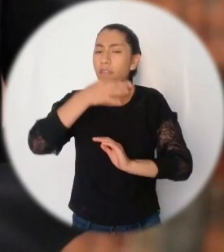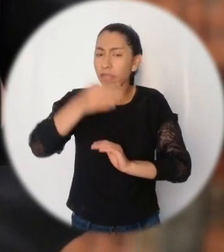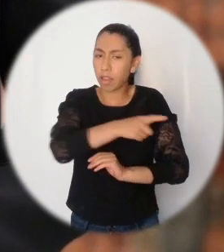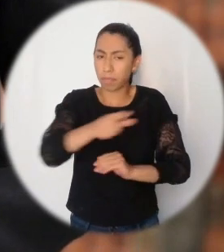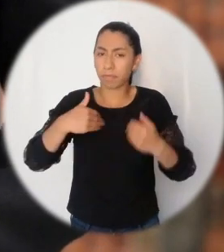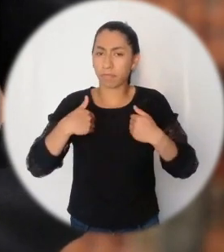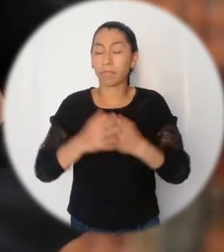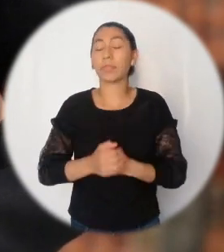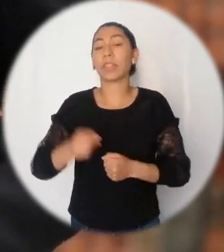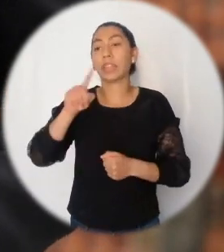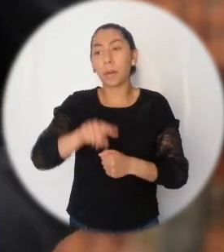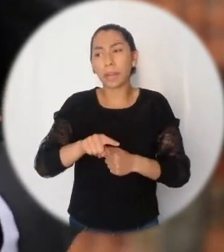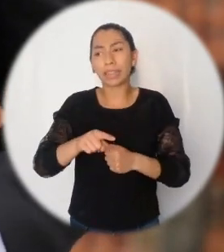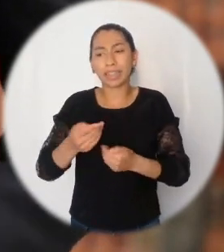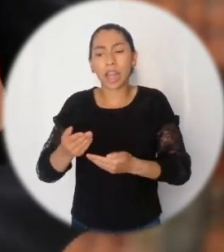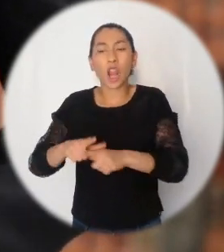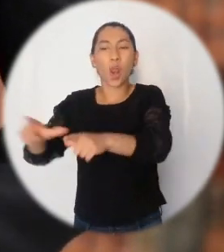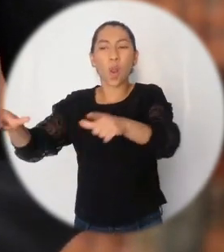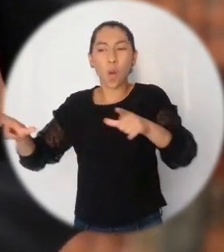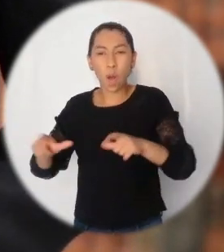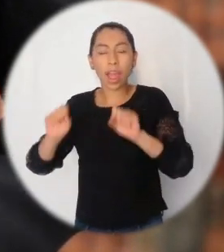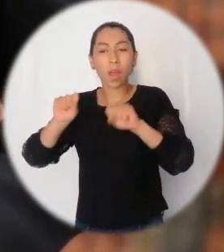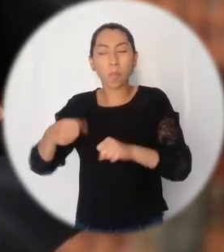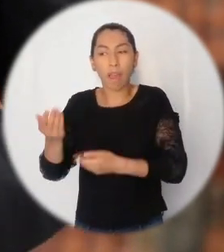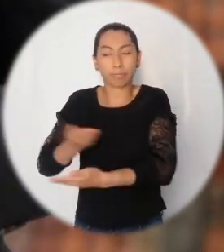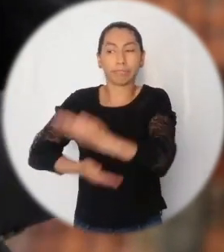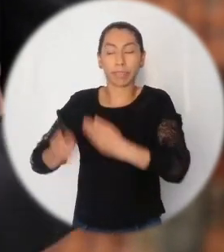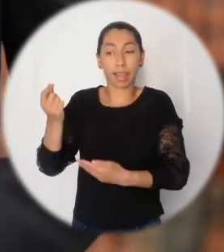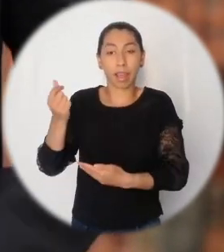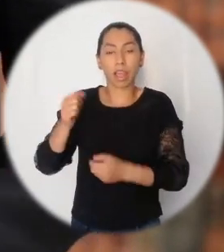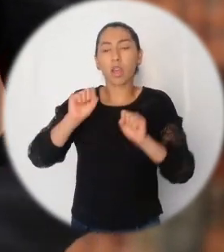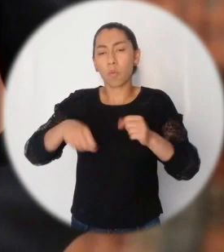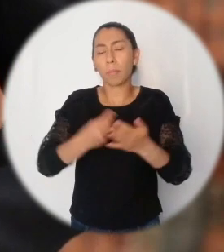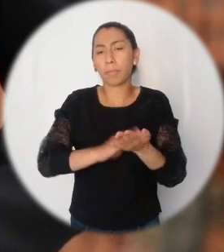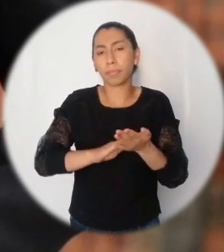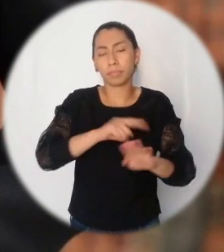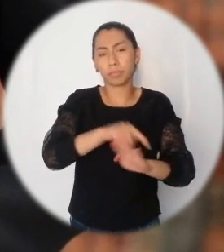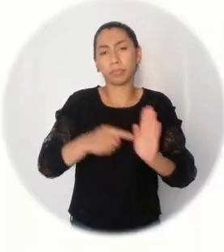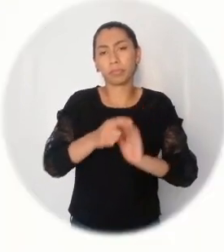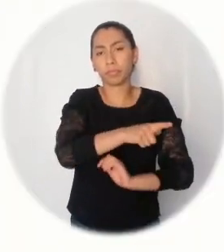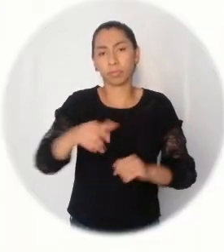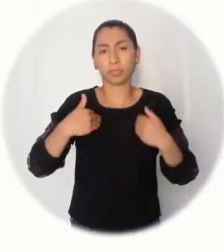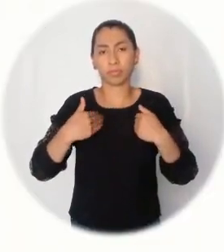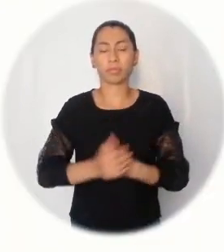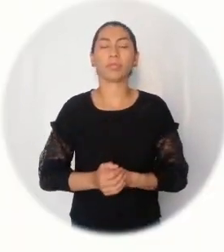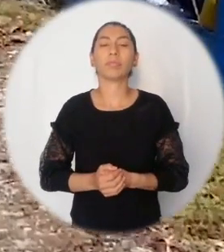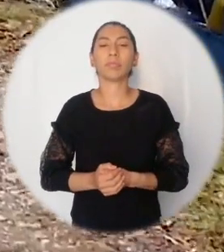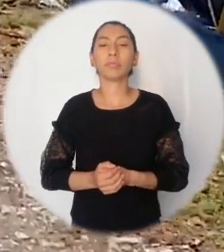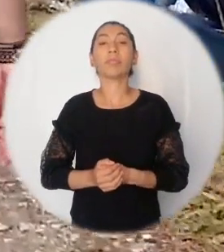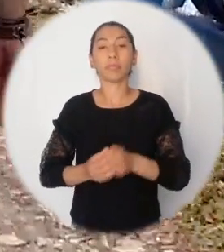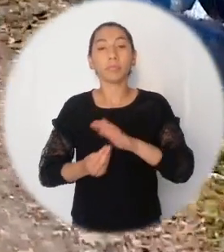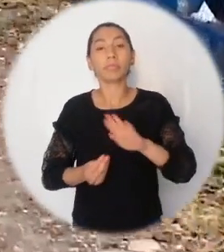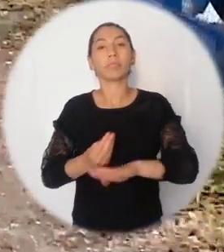exhortó a entregar bienes que puedan ser monetizados rápidamente para reparar a los afectados por el conflicto.